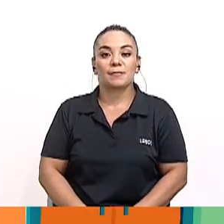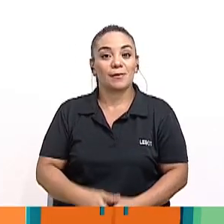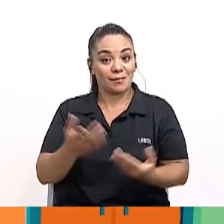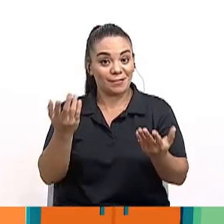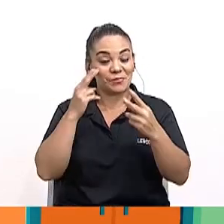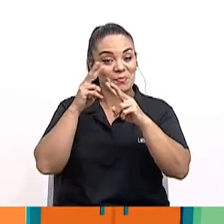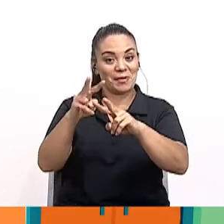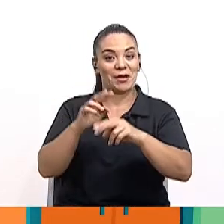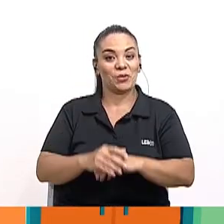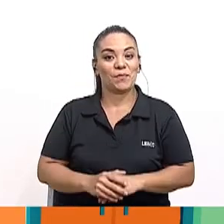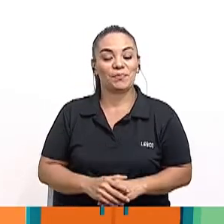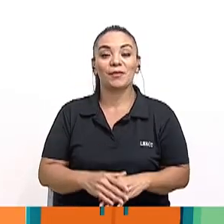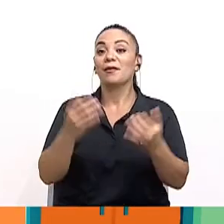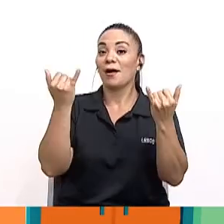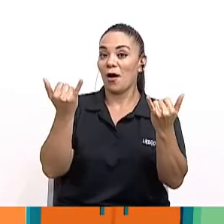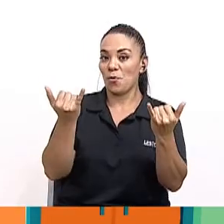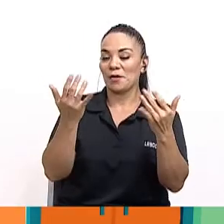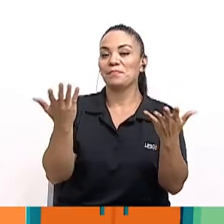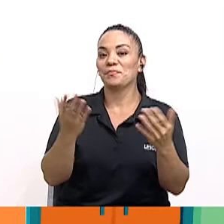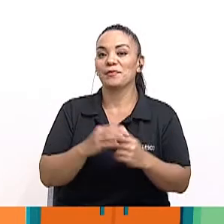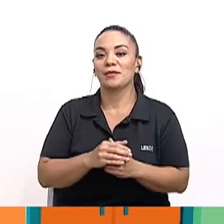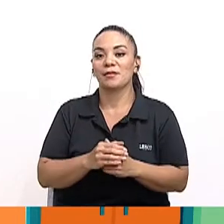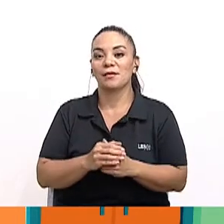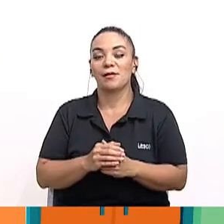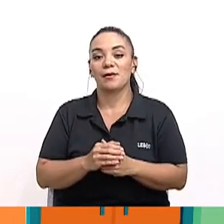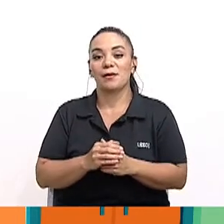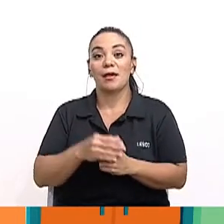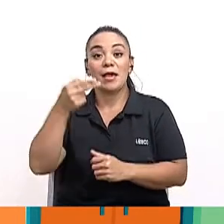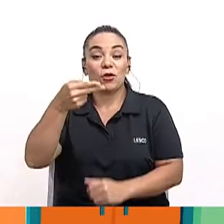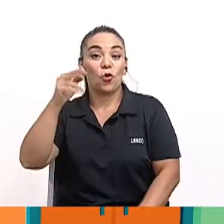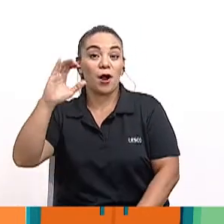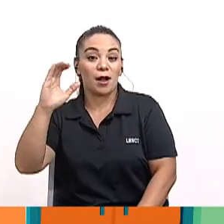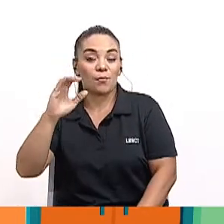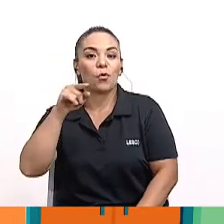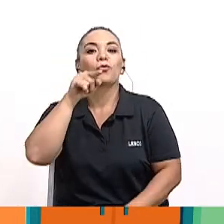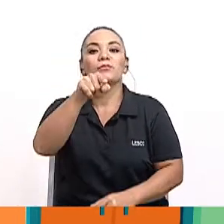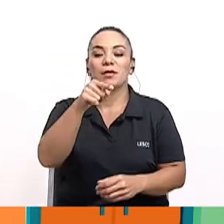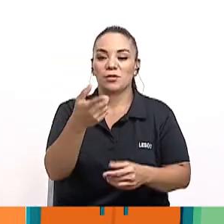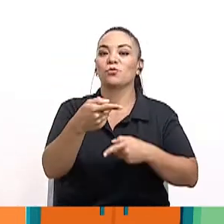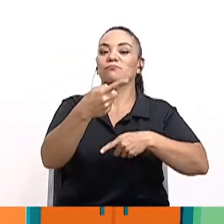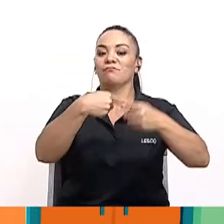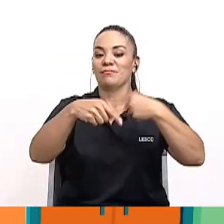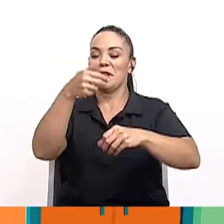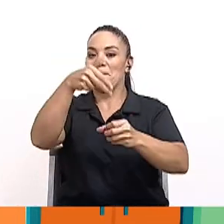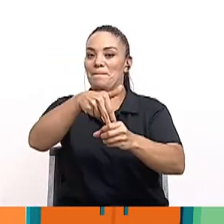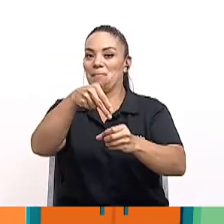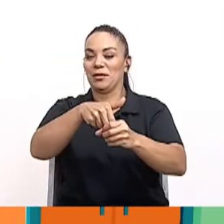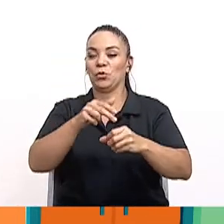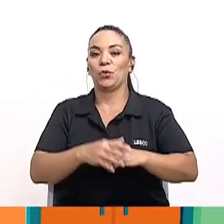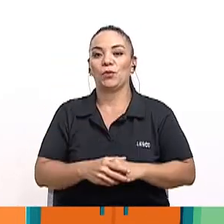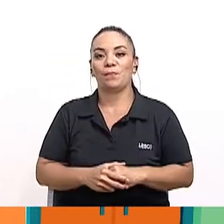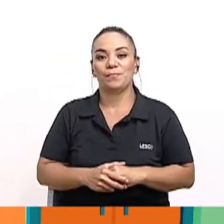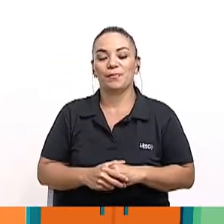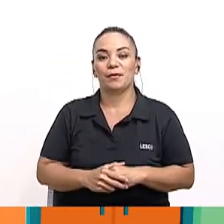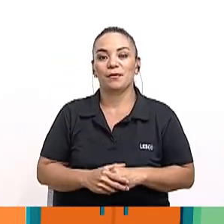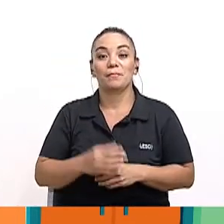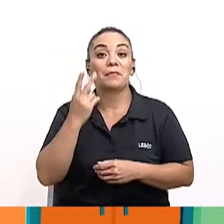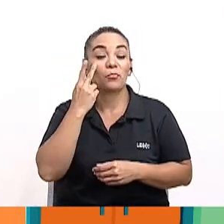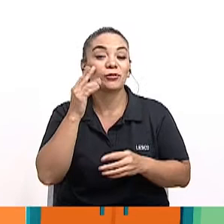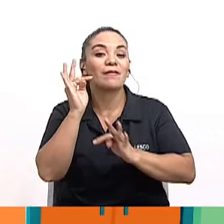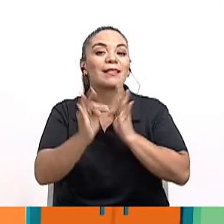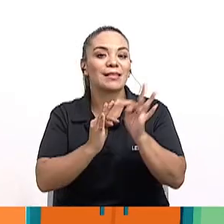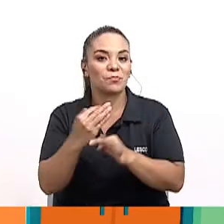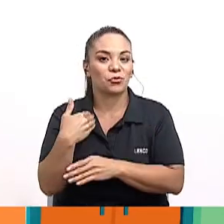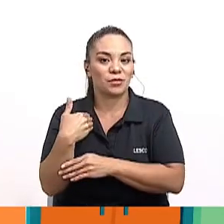¿Vieron? Entonces, ahora sí, los hidrocarburos es lo que llamamos los derivados del petróleo. Vamos a ver los tipos que hay